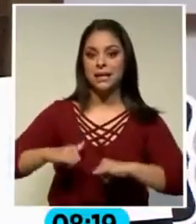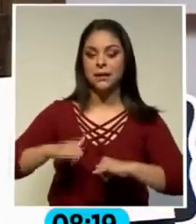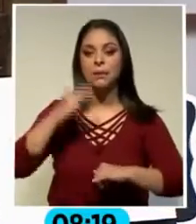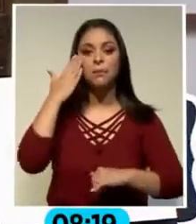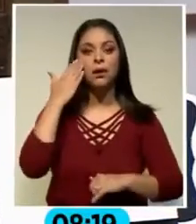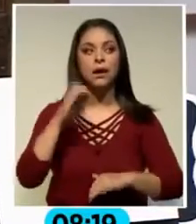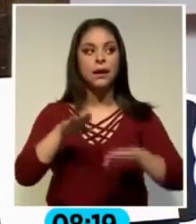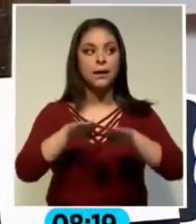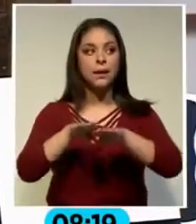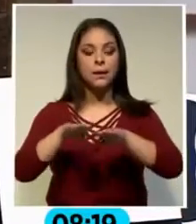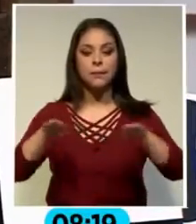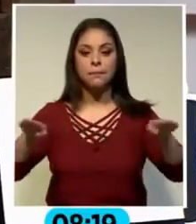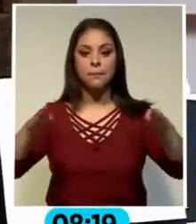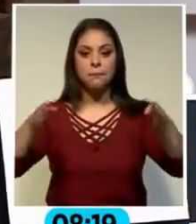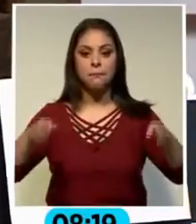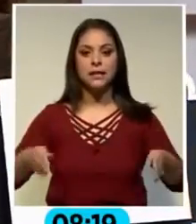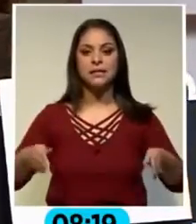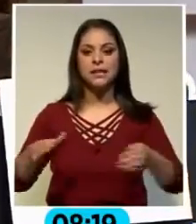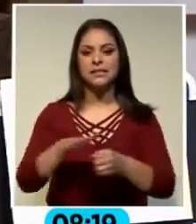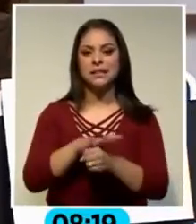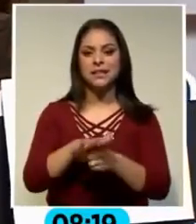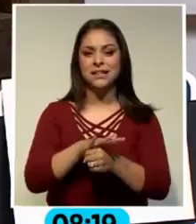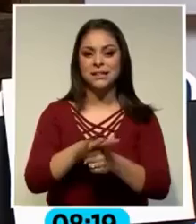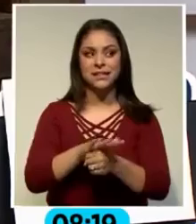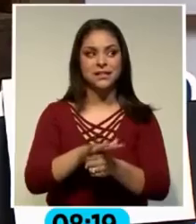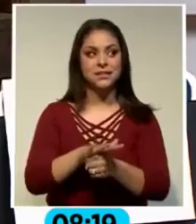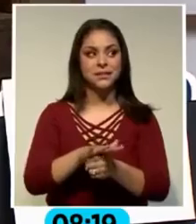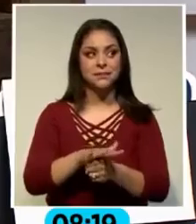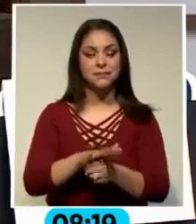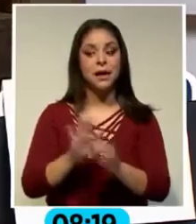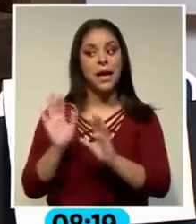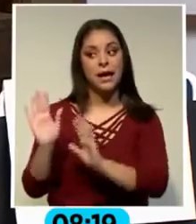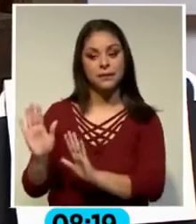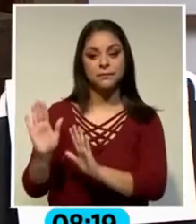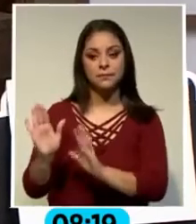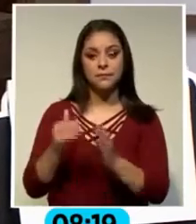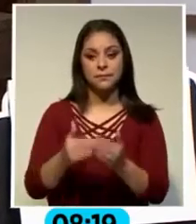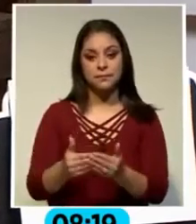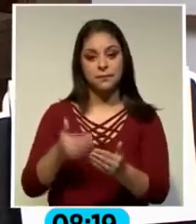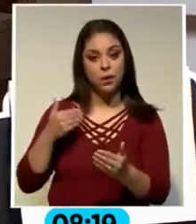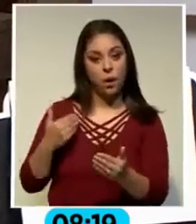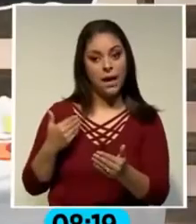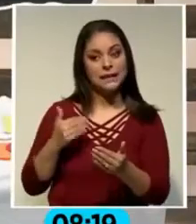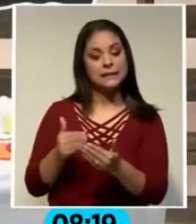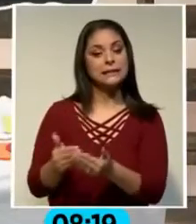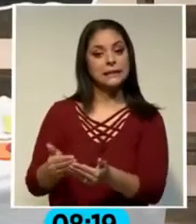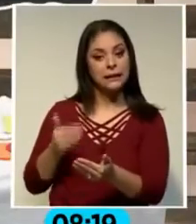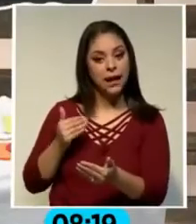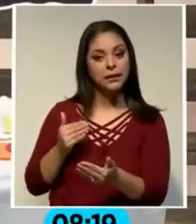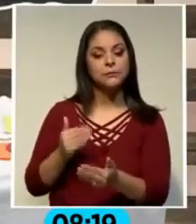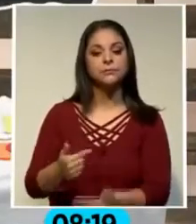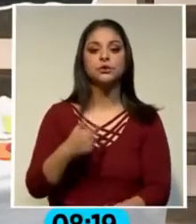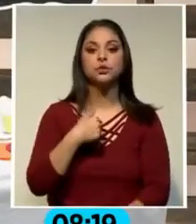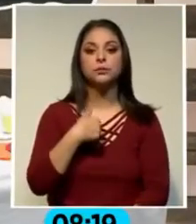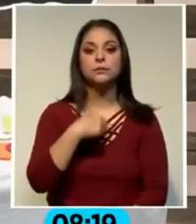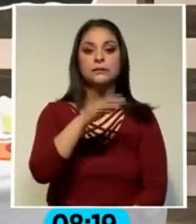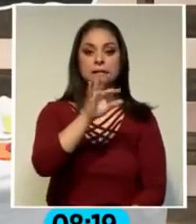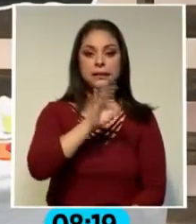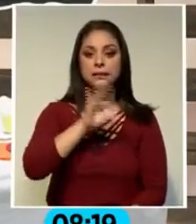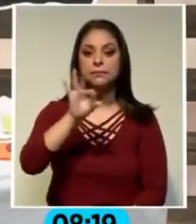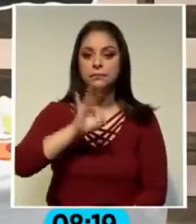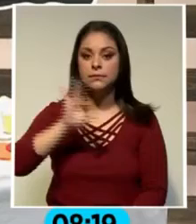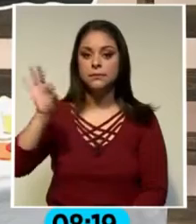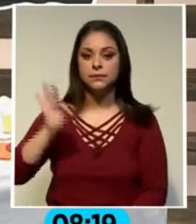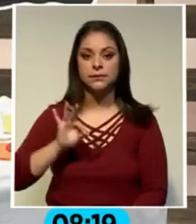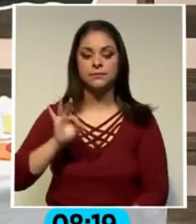hoy está súper, súper llenísima, ¿verdad? Qué lindo. Pero antes, antes, Niña Web, voy a invitar a todos los niños